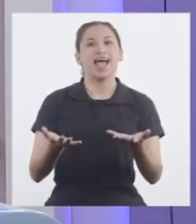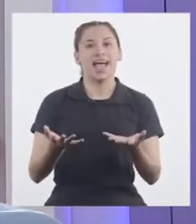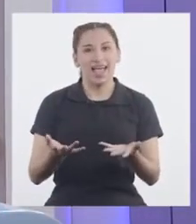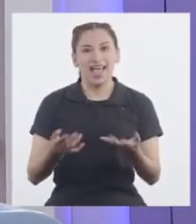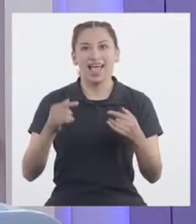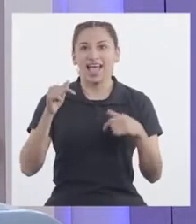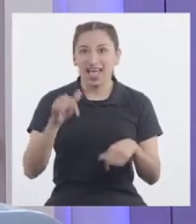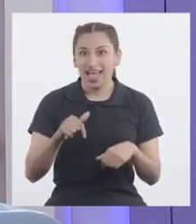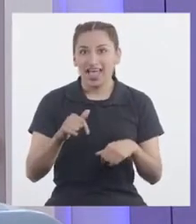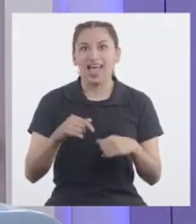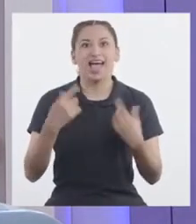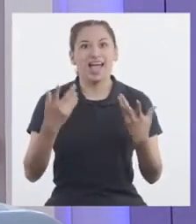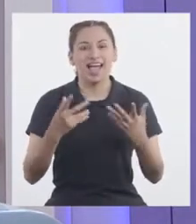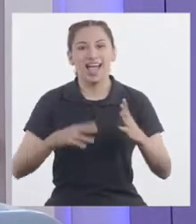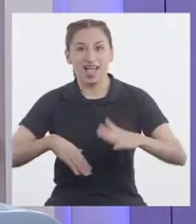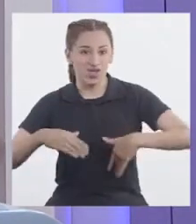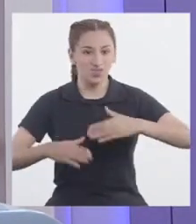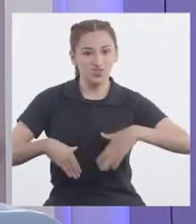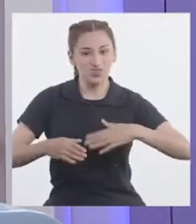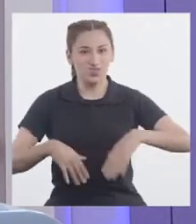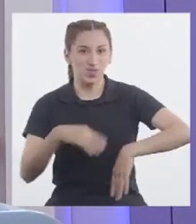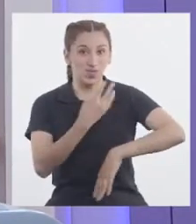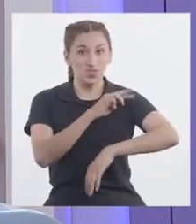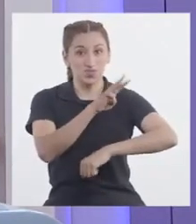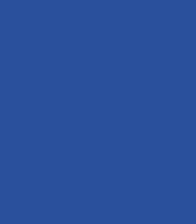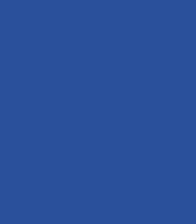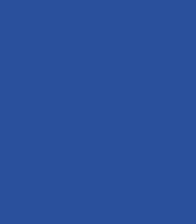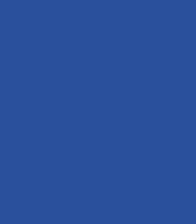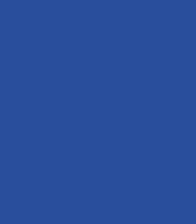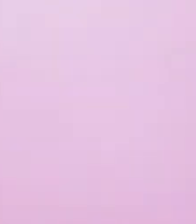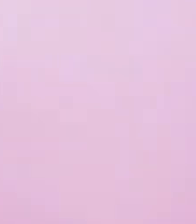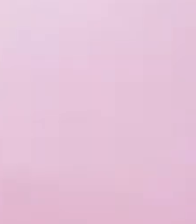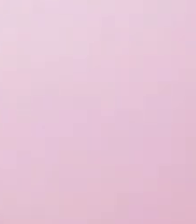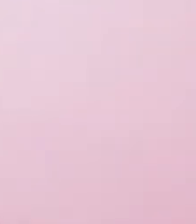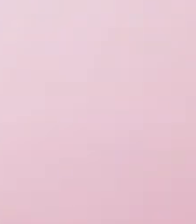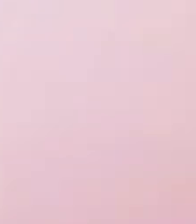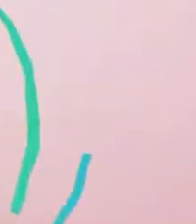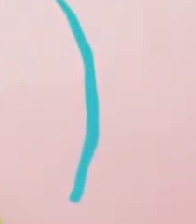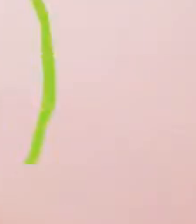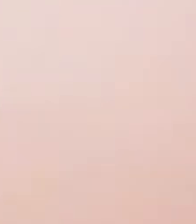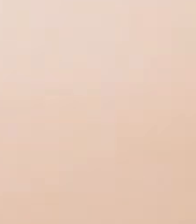Un tosinical criollísimo. ¡Qué idea tan jaranera!